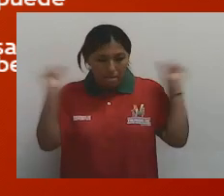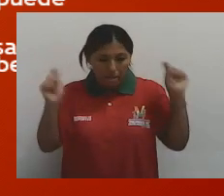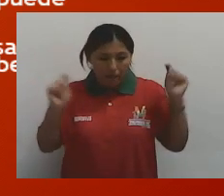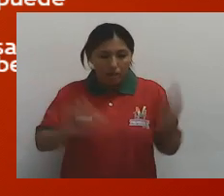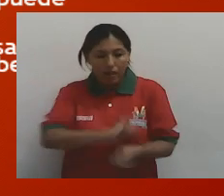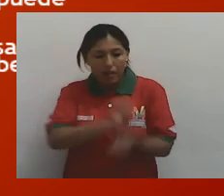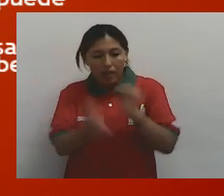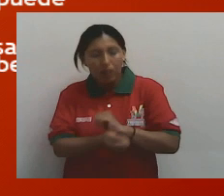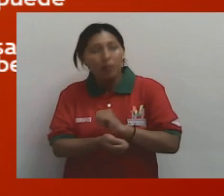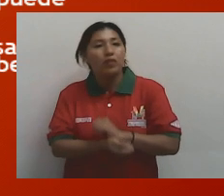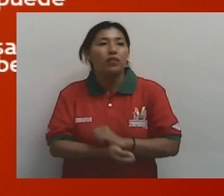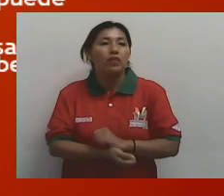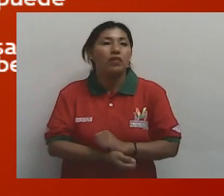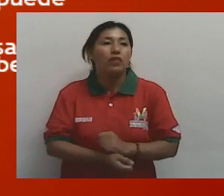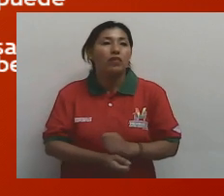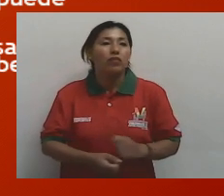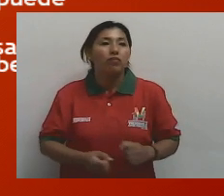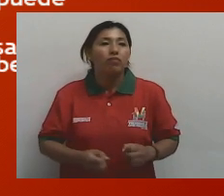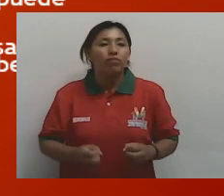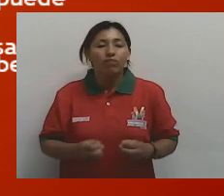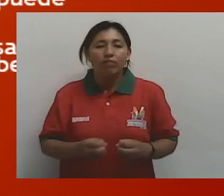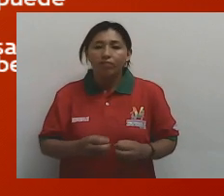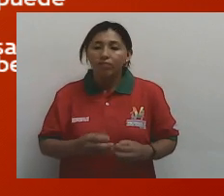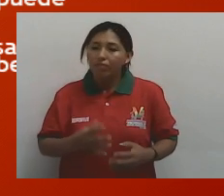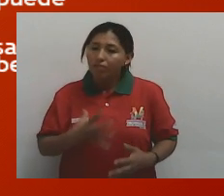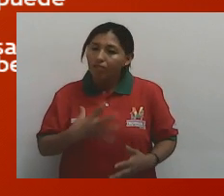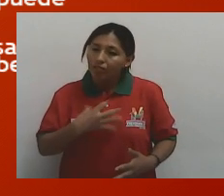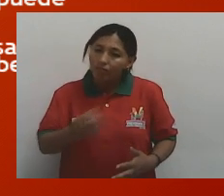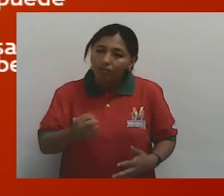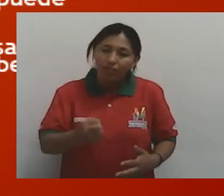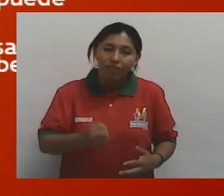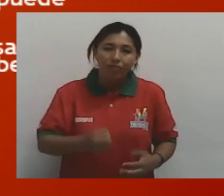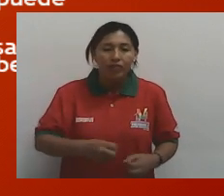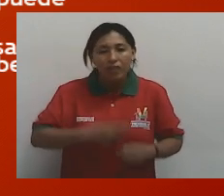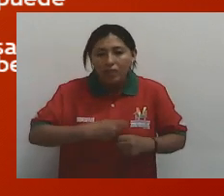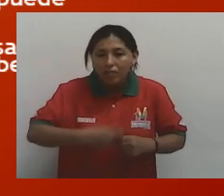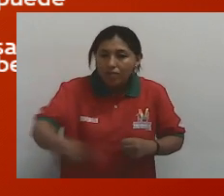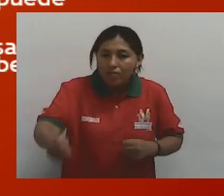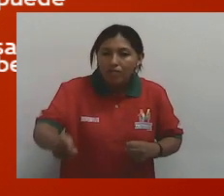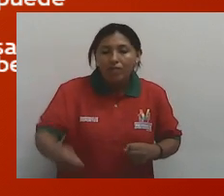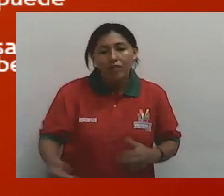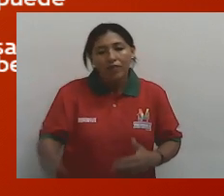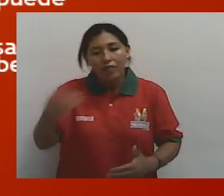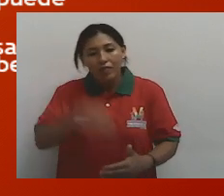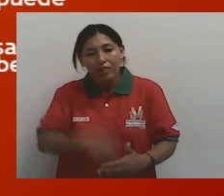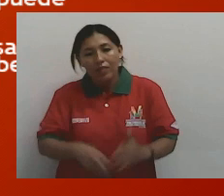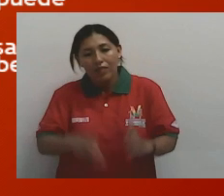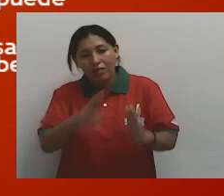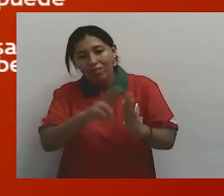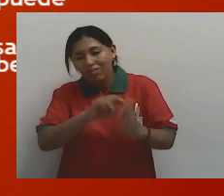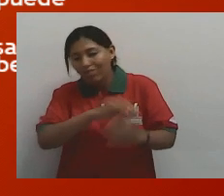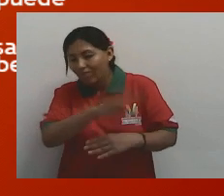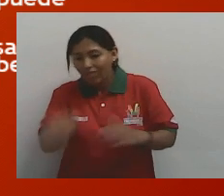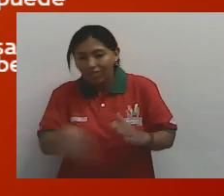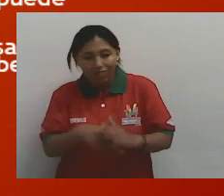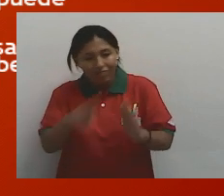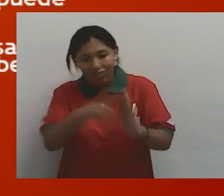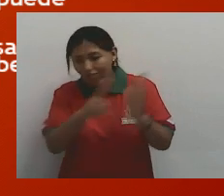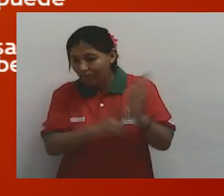Me gustaría ampliar un poco más, pero estaríamos entrando a todo lo que es el reglamento y eso